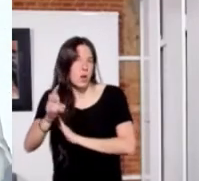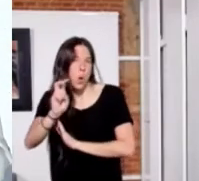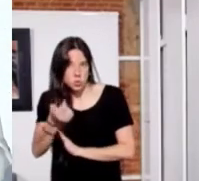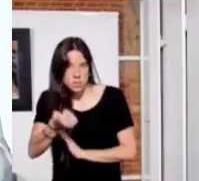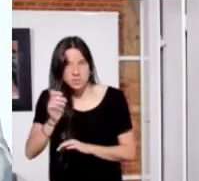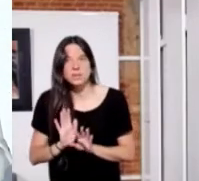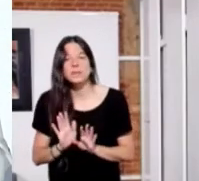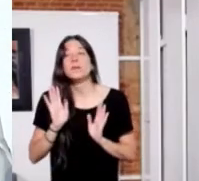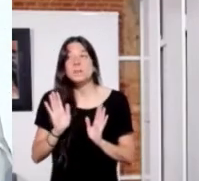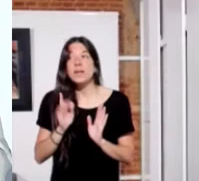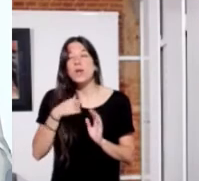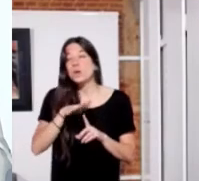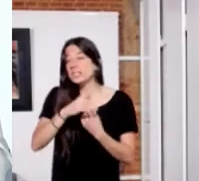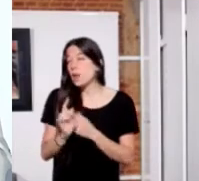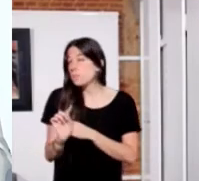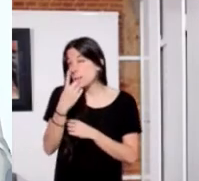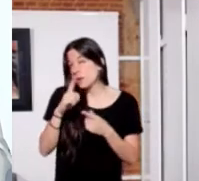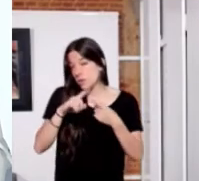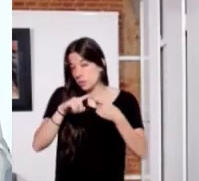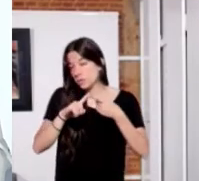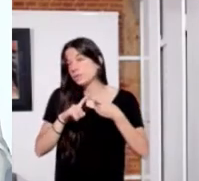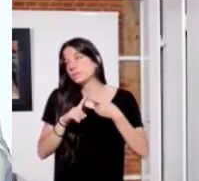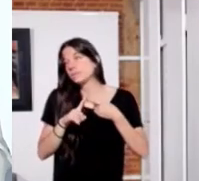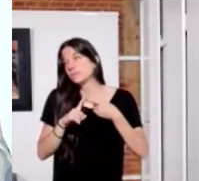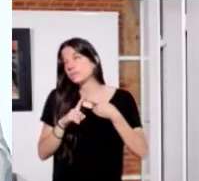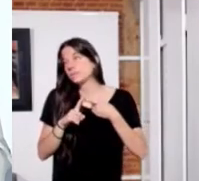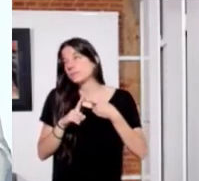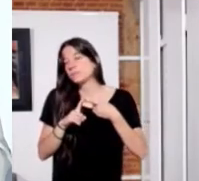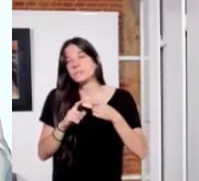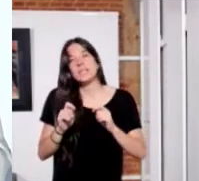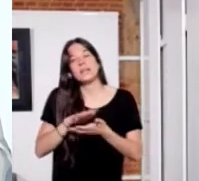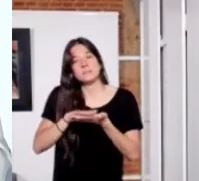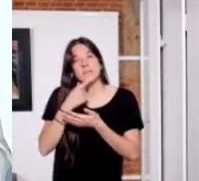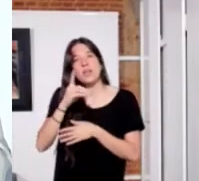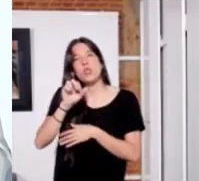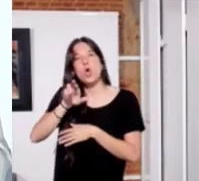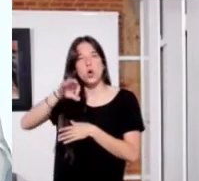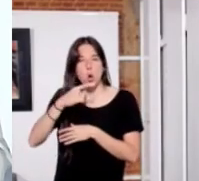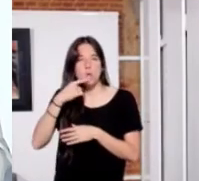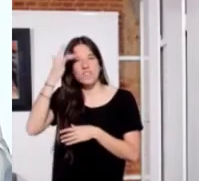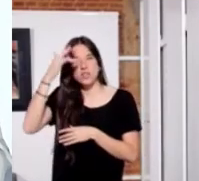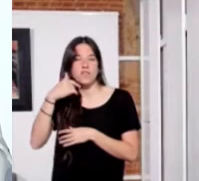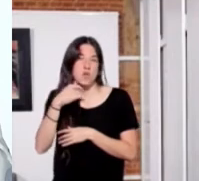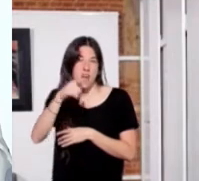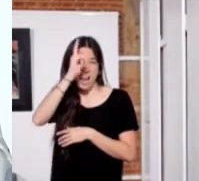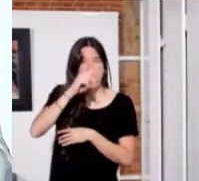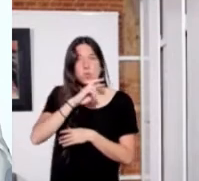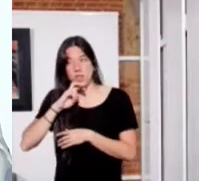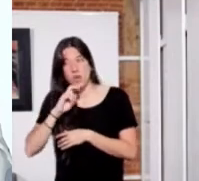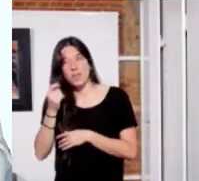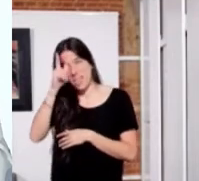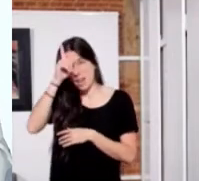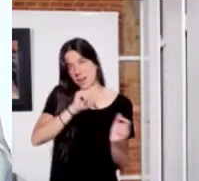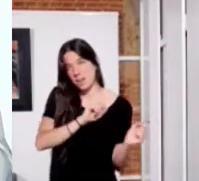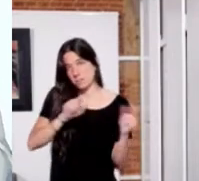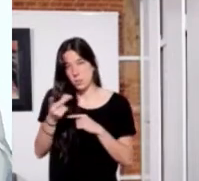un primer escenario que me lleva a Adorno, el filósofo alemán judío que tuvo que huir de Alemania en el